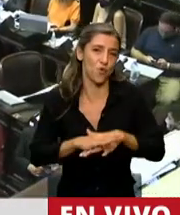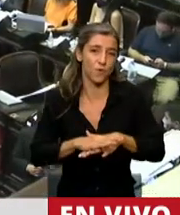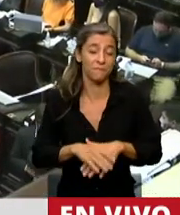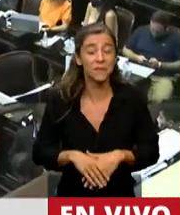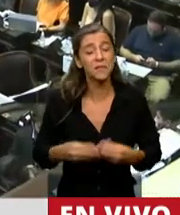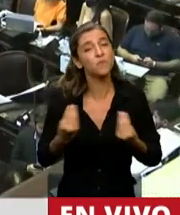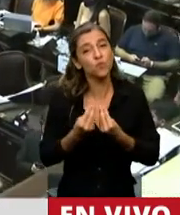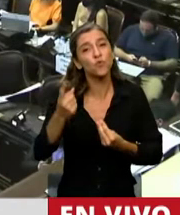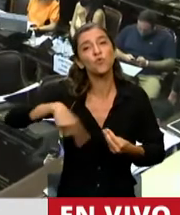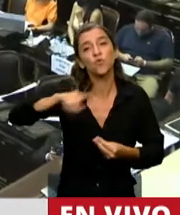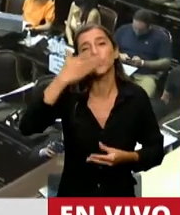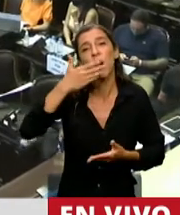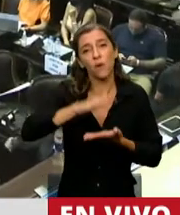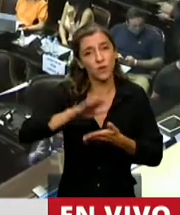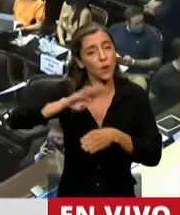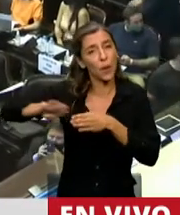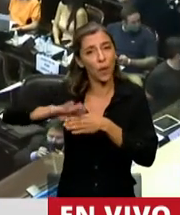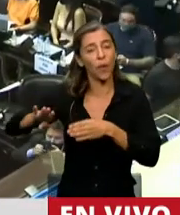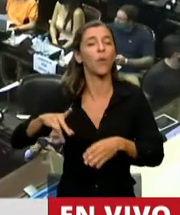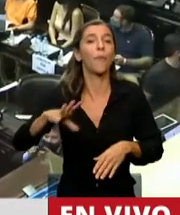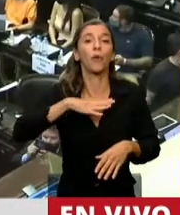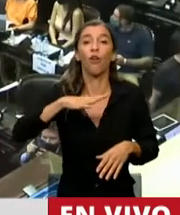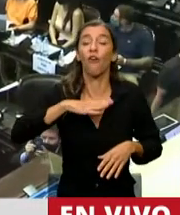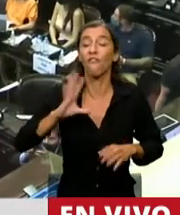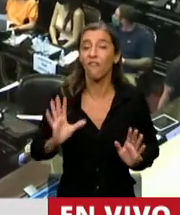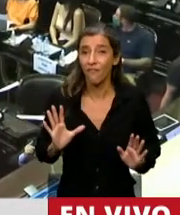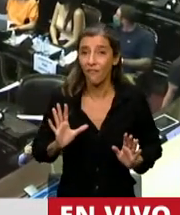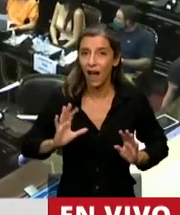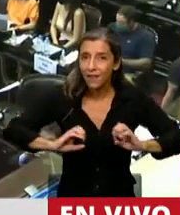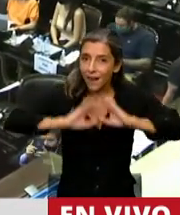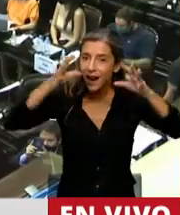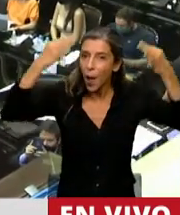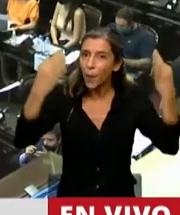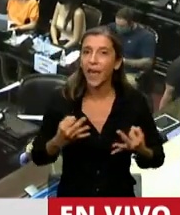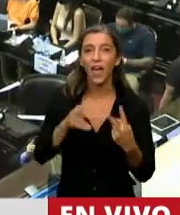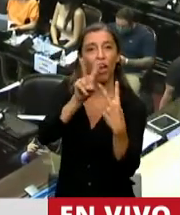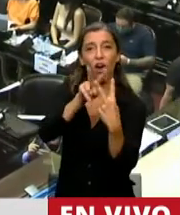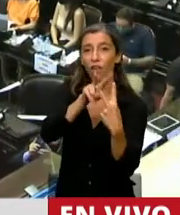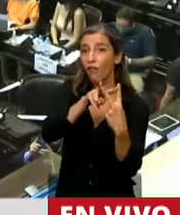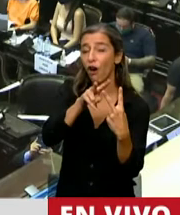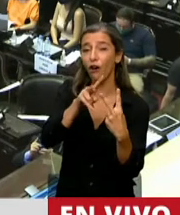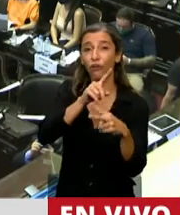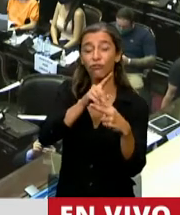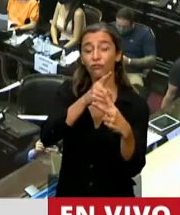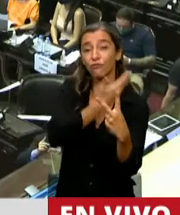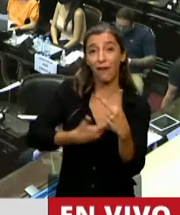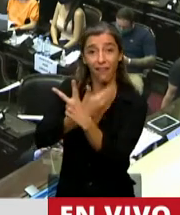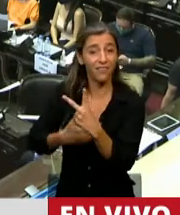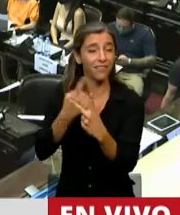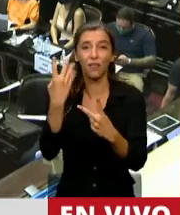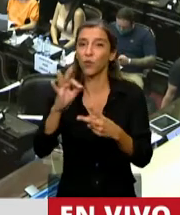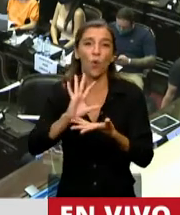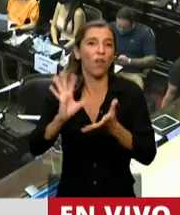se ha destacado que aquí son los únicos dos gobiernos que han tenido esta política. Y para